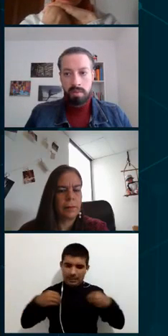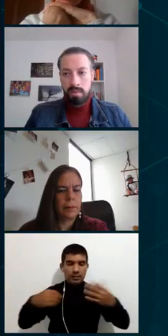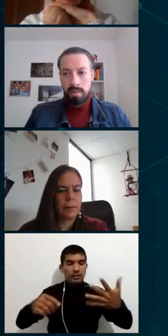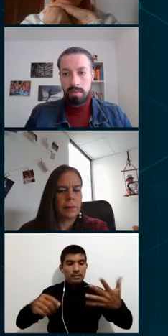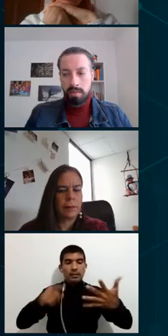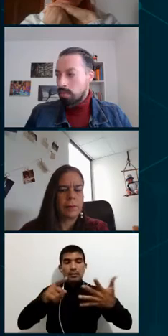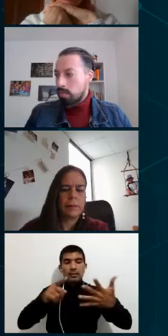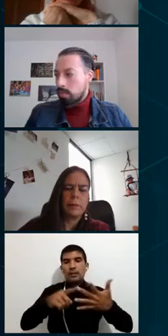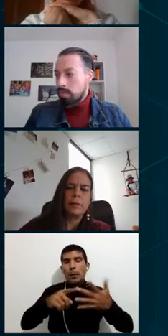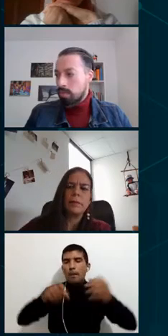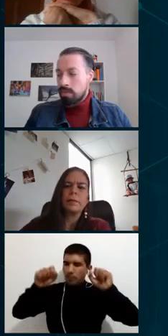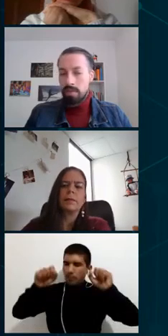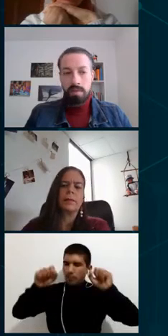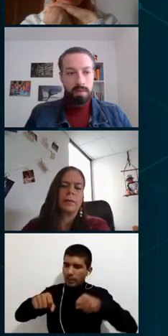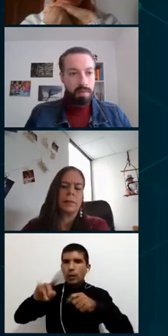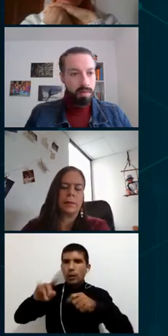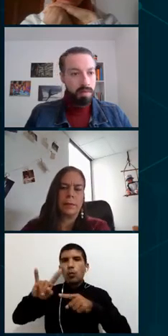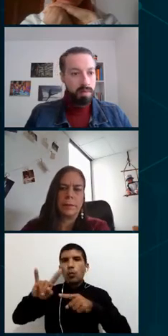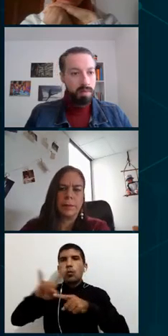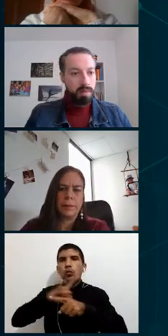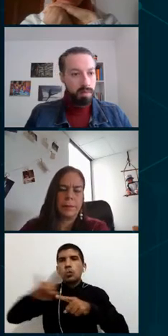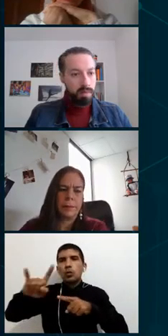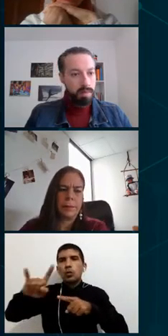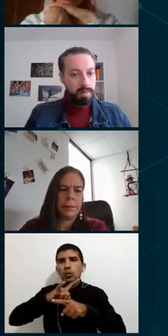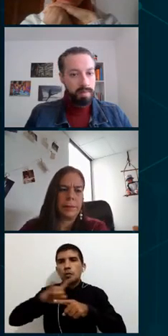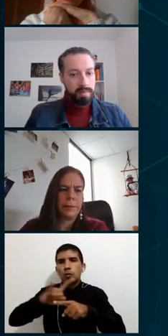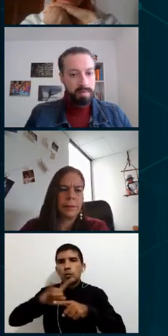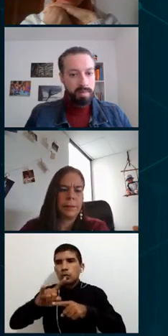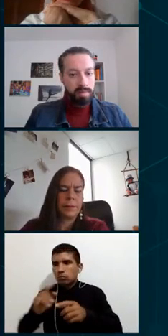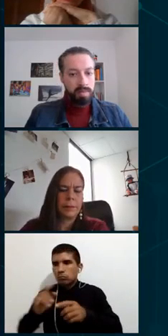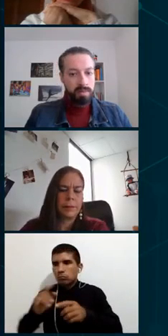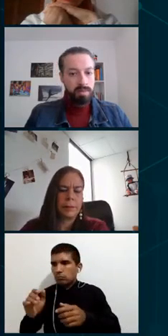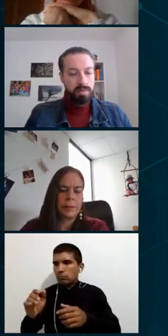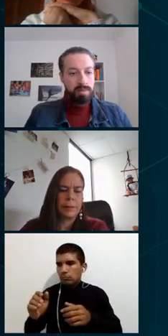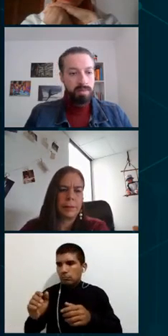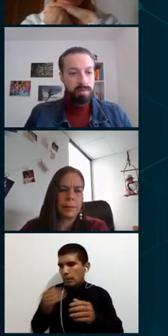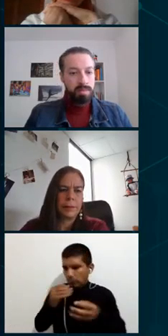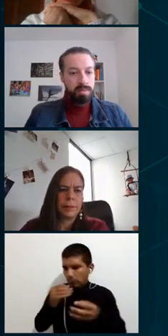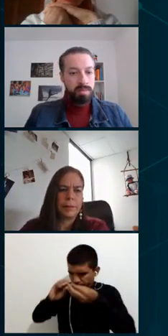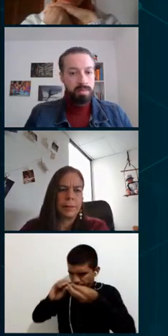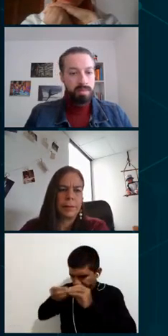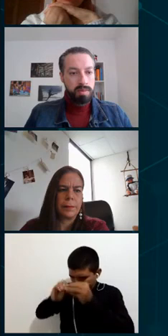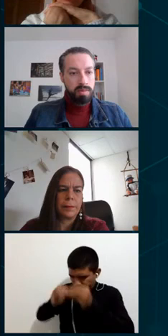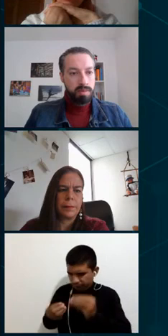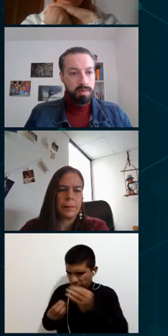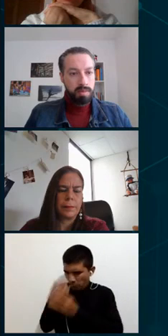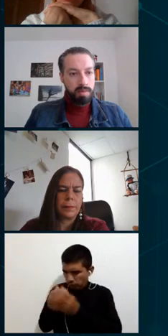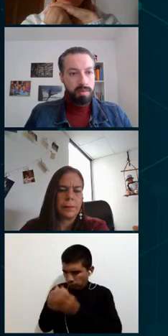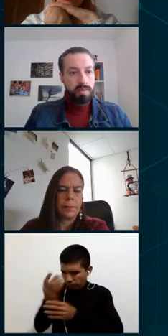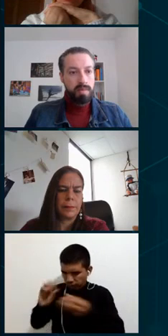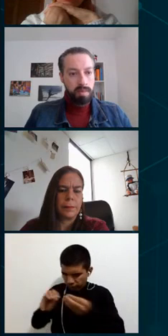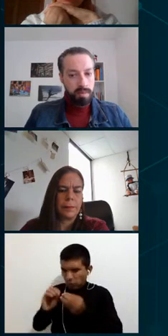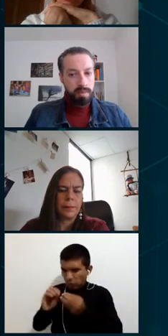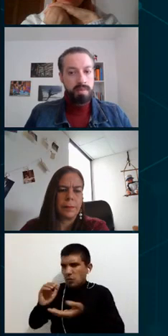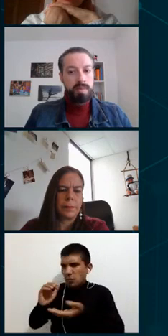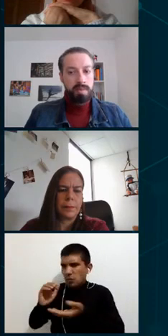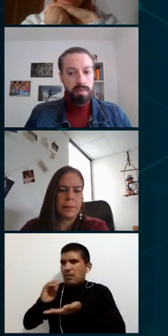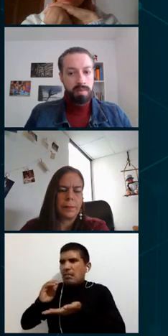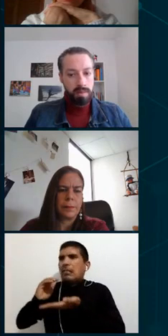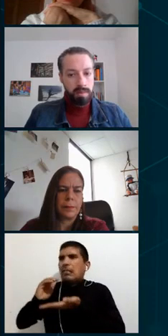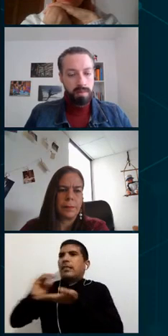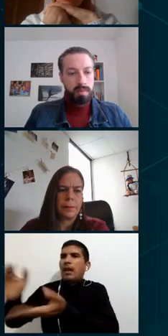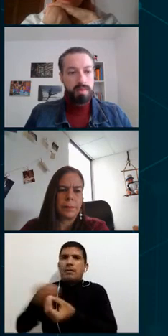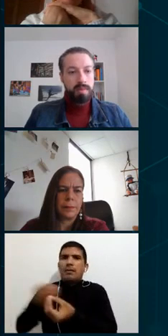podamos probar eso que realmente tenemos en mente y que pueda intervenir el usuario probando.